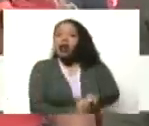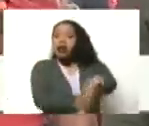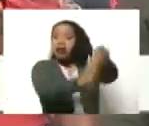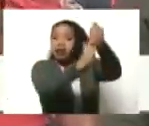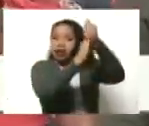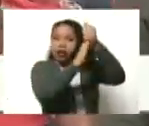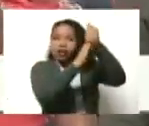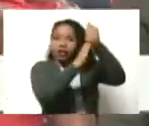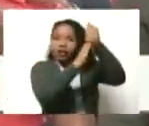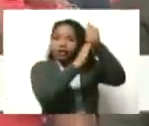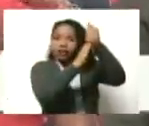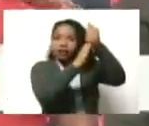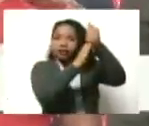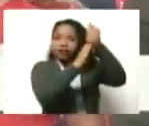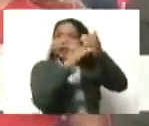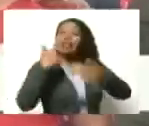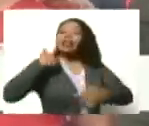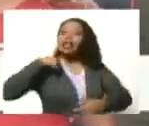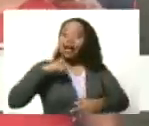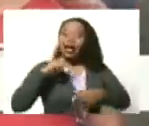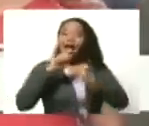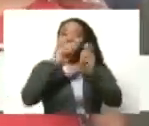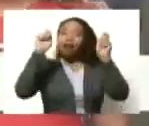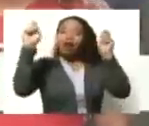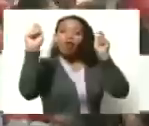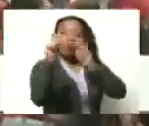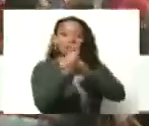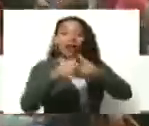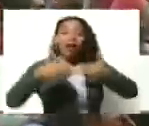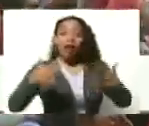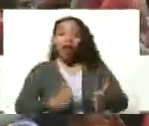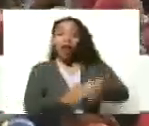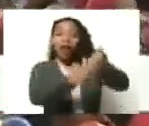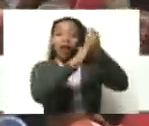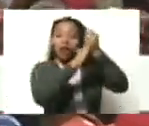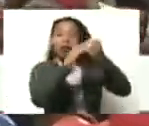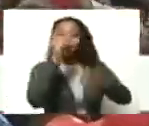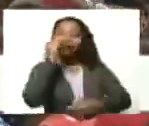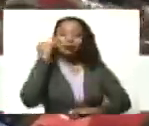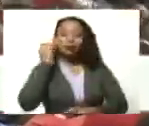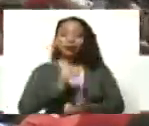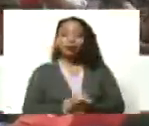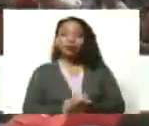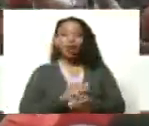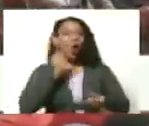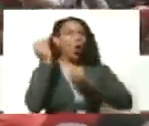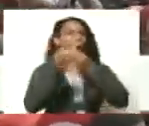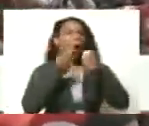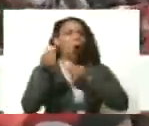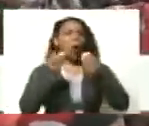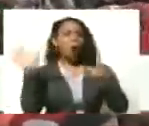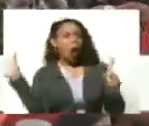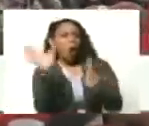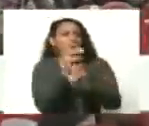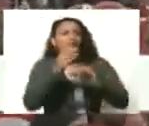líderes. Tienen que convertirse en líderes y lideresas. ¿Cómo se logra eso?